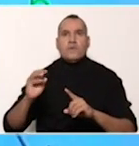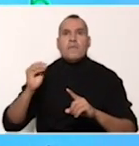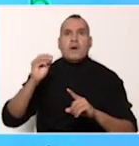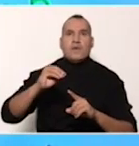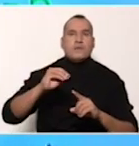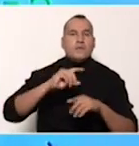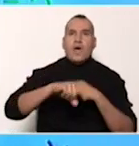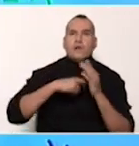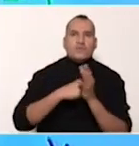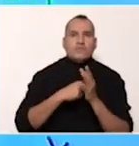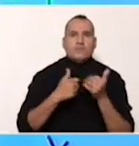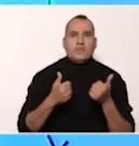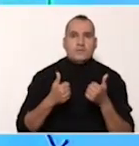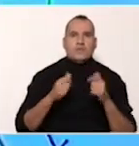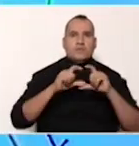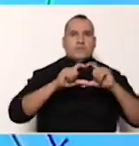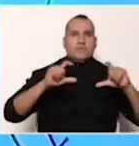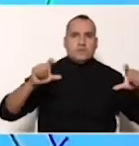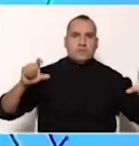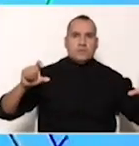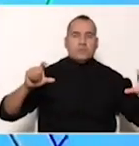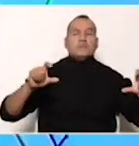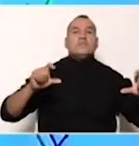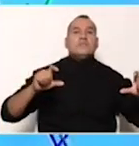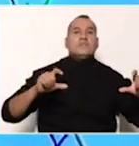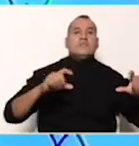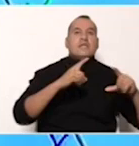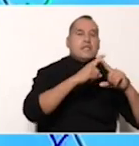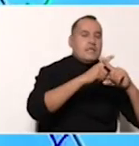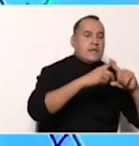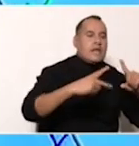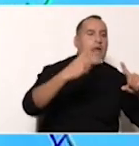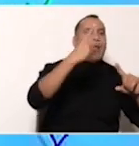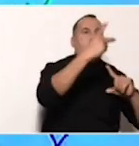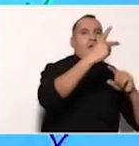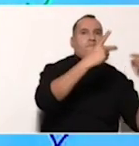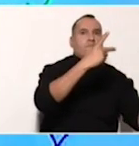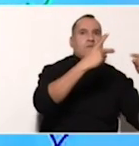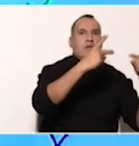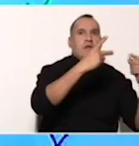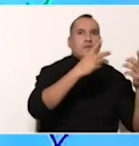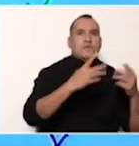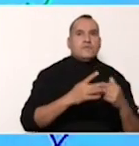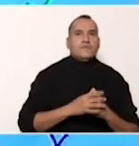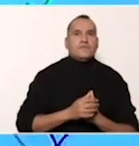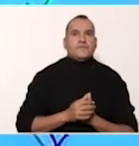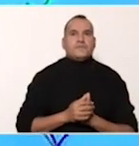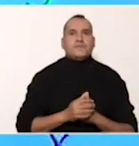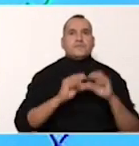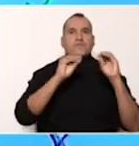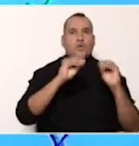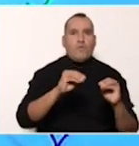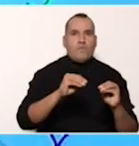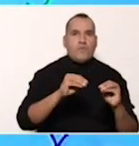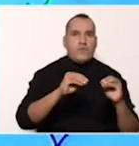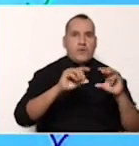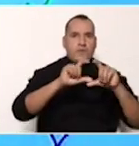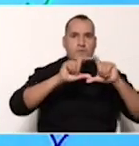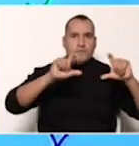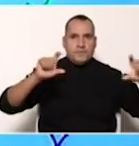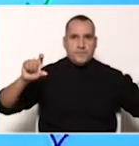caso está completo. El grado es 2, aquí está el exponente 1 y el término independiente. Lo colocamos de este